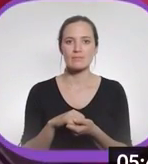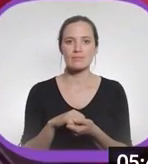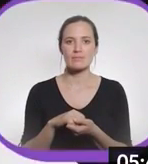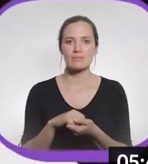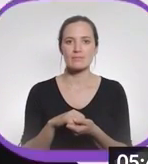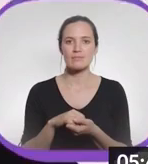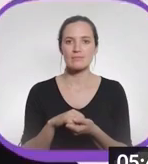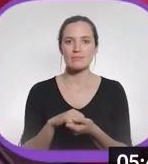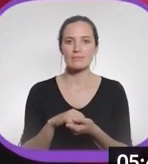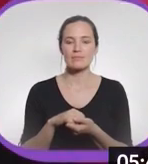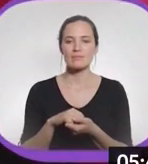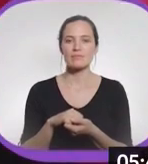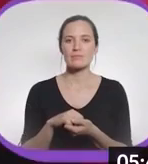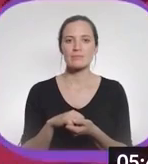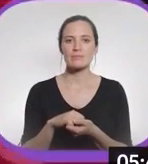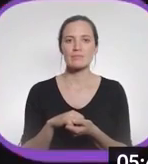Mundo antihadas.